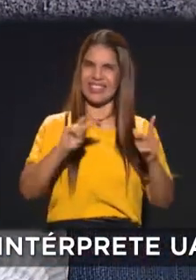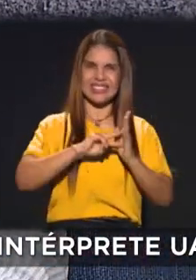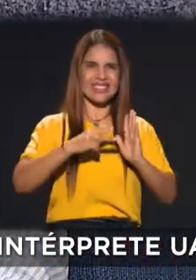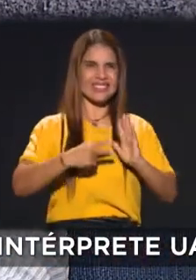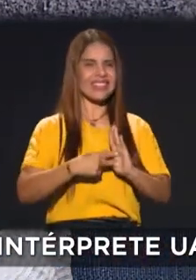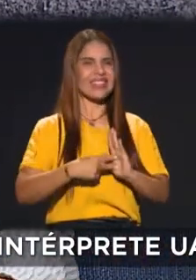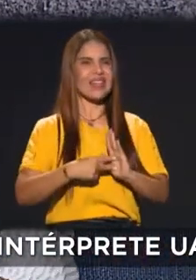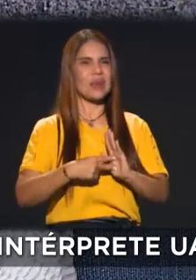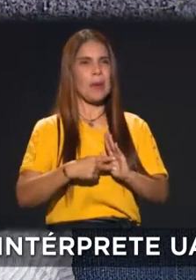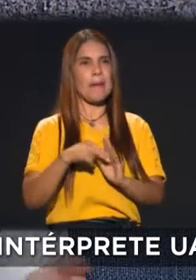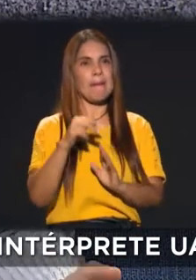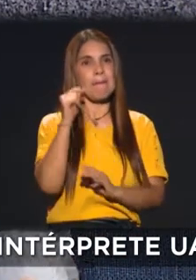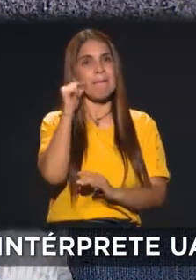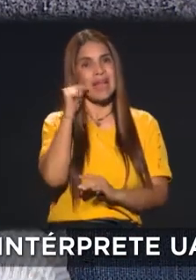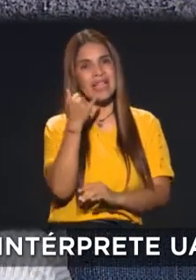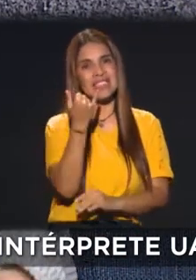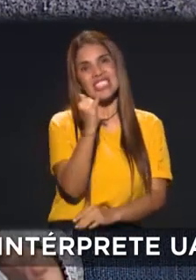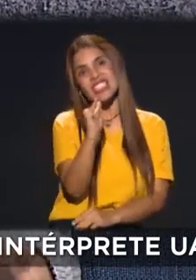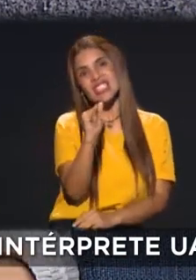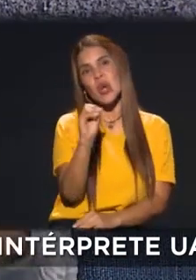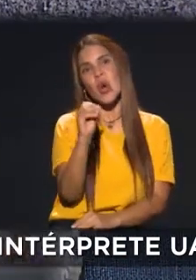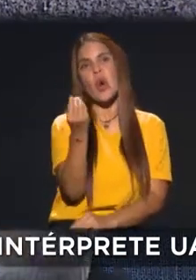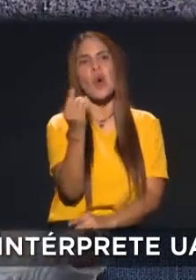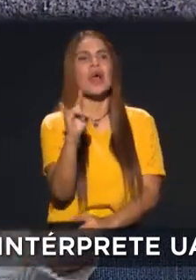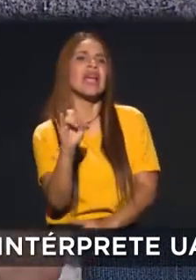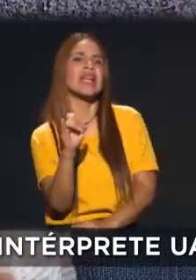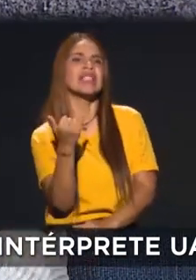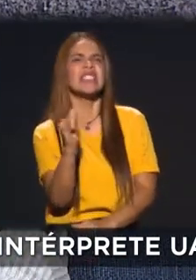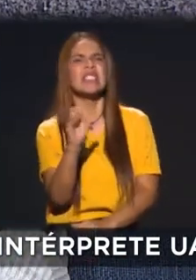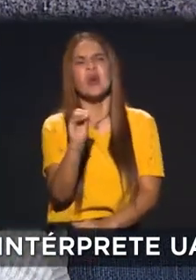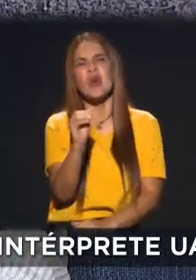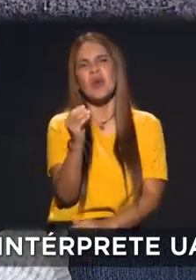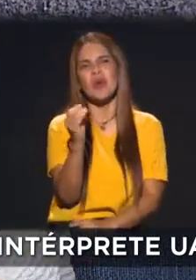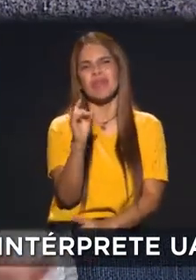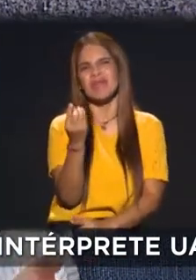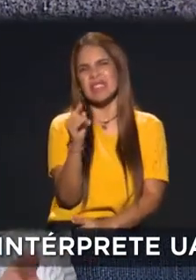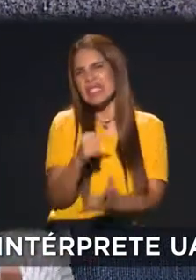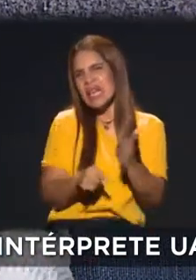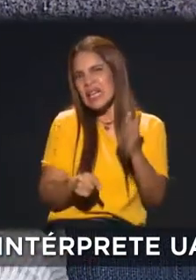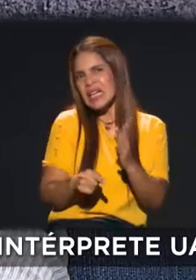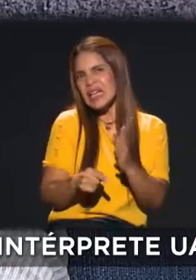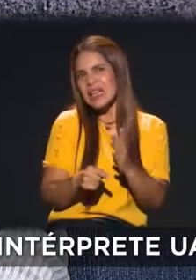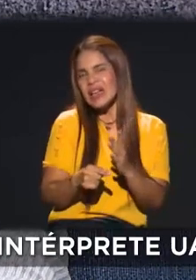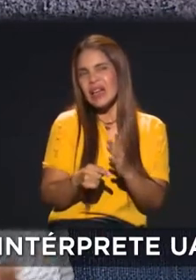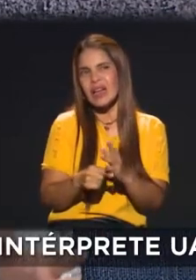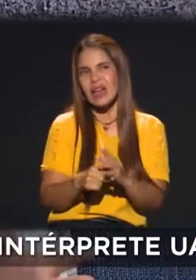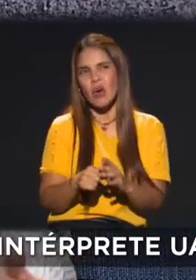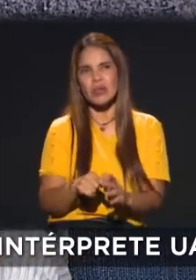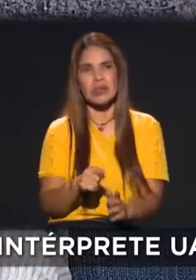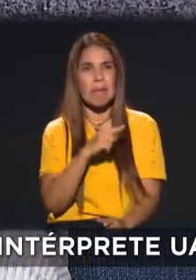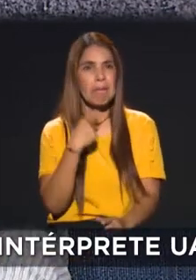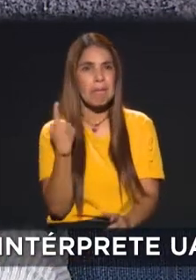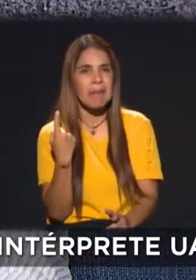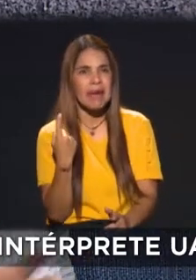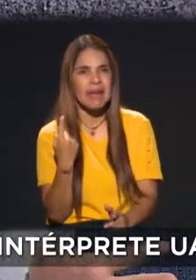radicalmente diferente. Por ejemplo, en Pereira decimos sí o qué, como preguntando, confirmando algo, ¿sí? O si la persona tiene un problema, uno dice, ¿está embalado